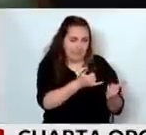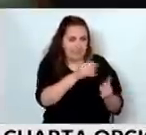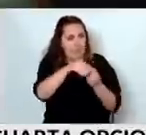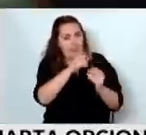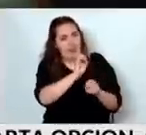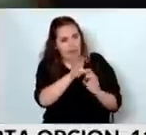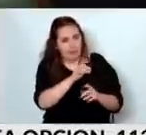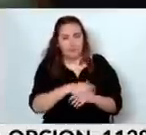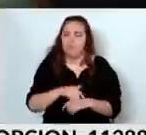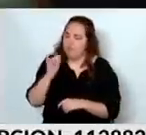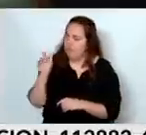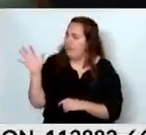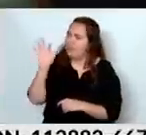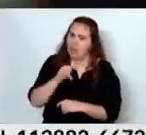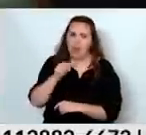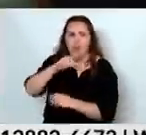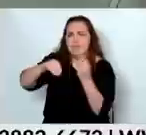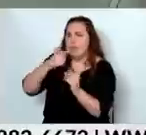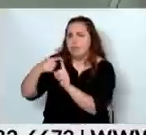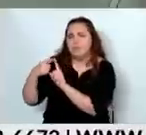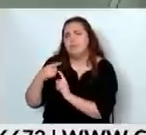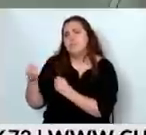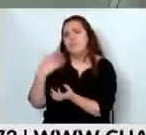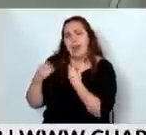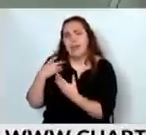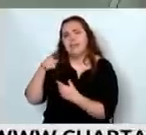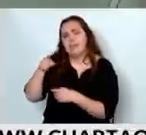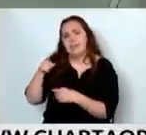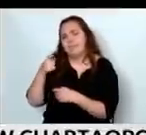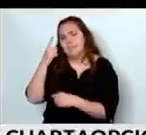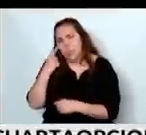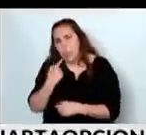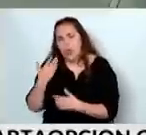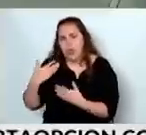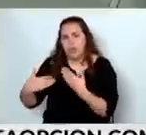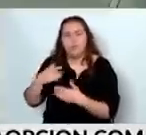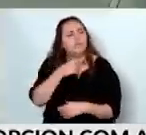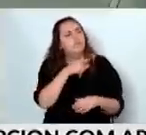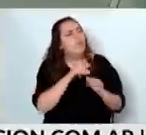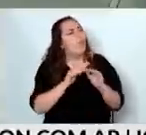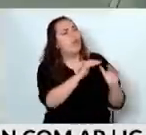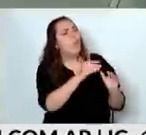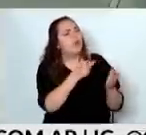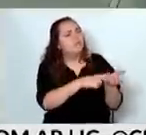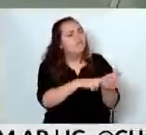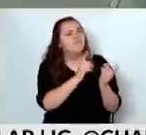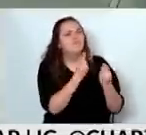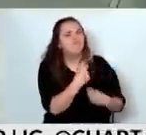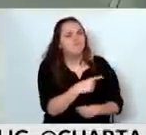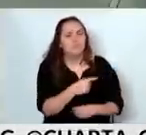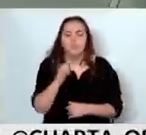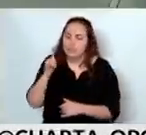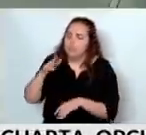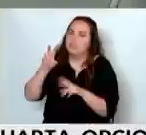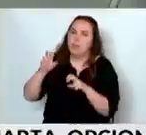persona nueva contándome que perdió a alguien por suicidio. Todos los días. ¿Y qué tienen en común? ¿La culpa? Las preguntas, la culpa. La incertidumbre,